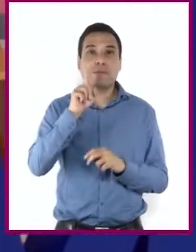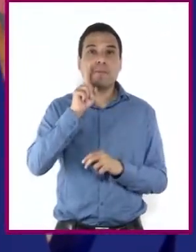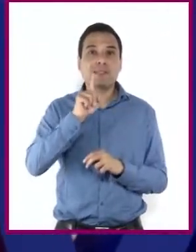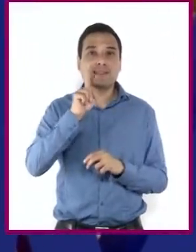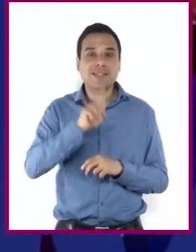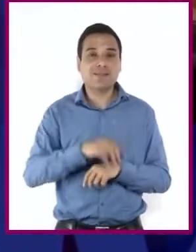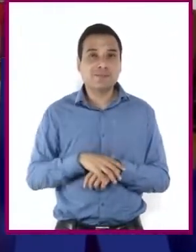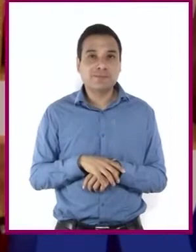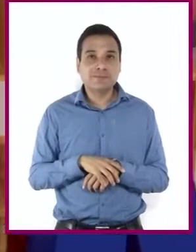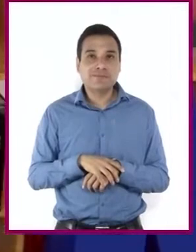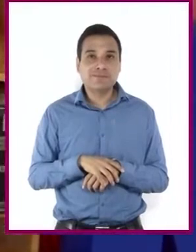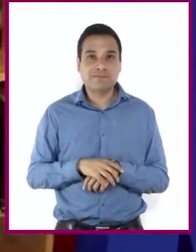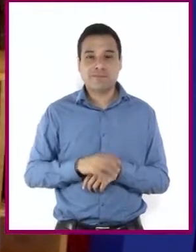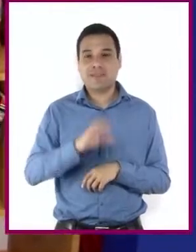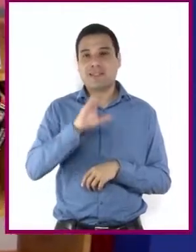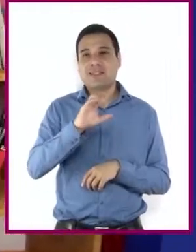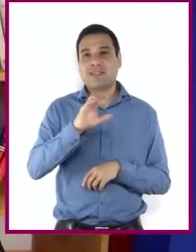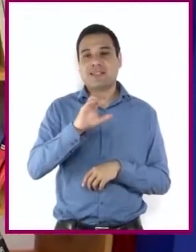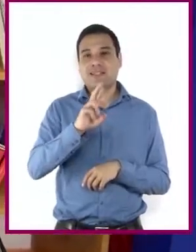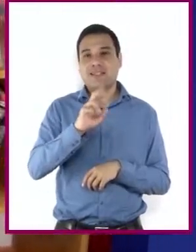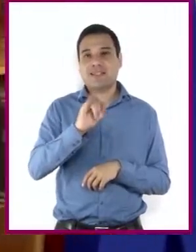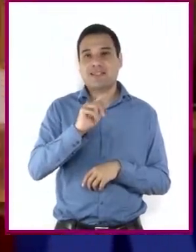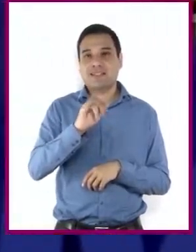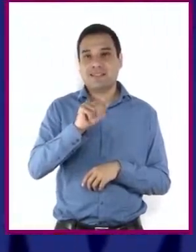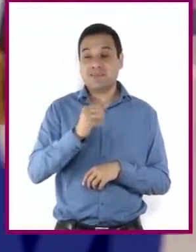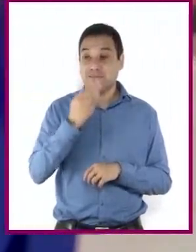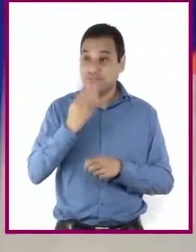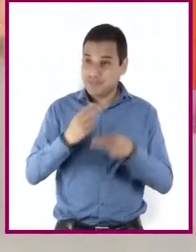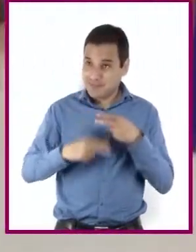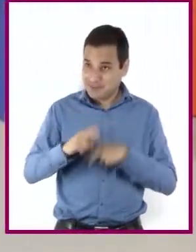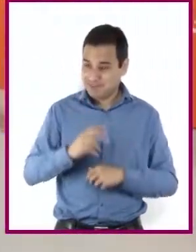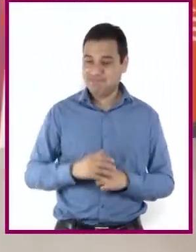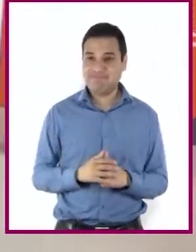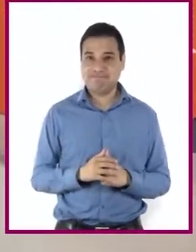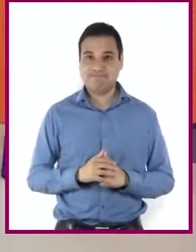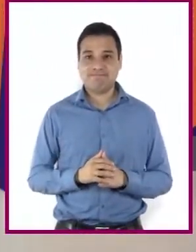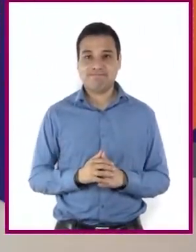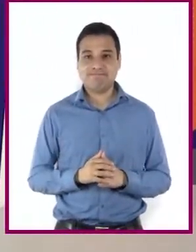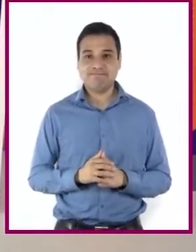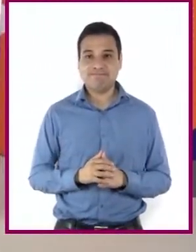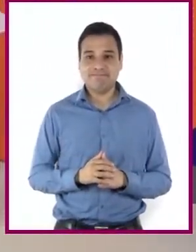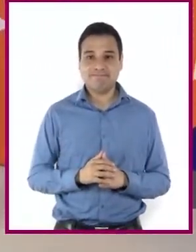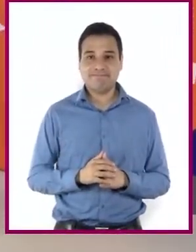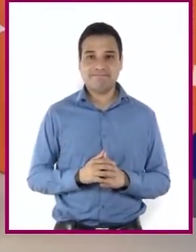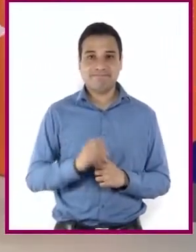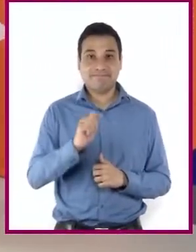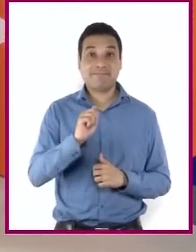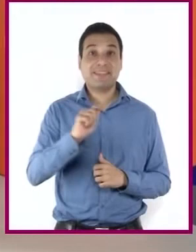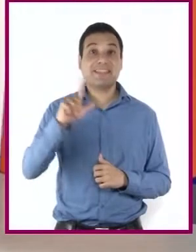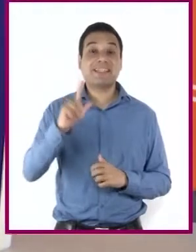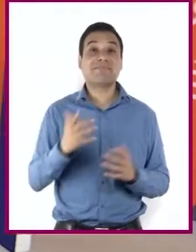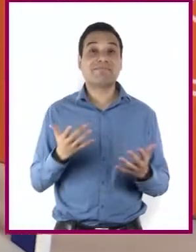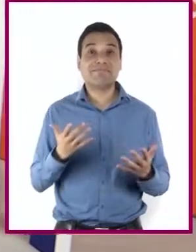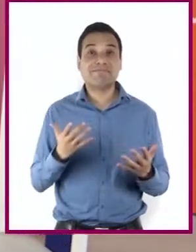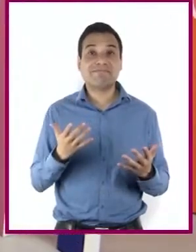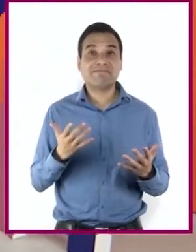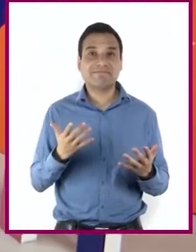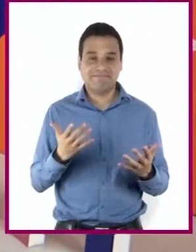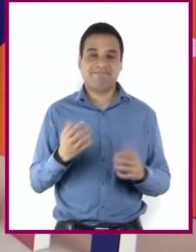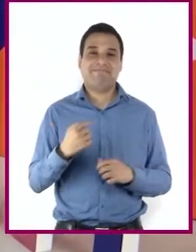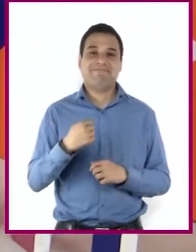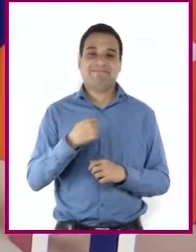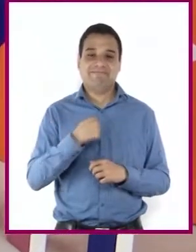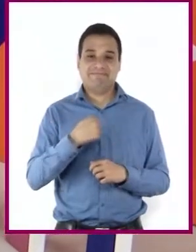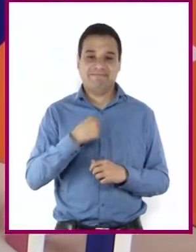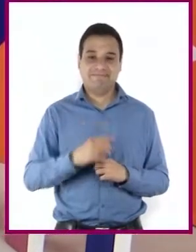la profesora Cristina Mosco Alfonso. Bienvenida, maestra. ¿Qué tal, alumnas y alumnos? Soy la profesora Cristina